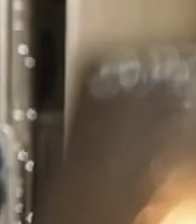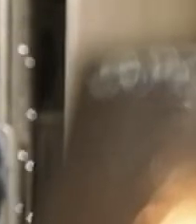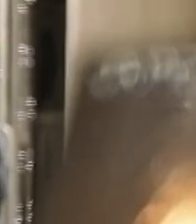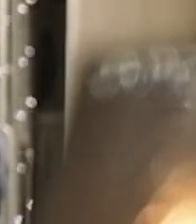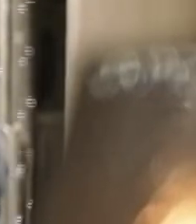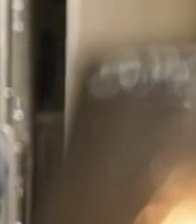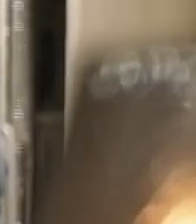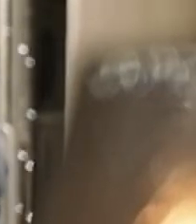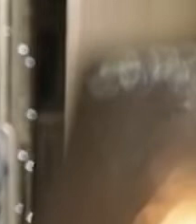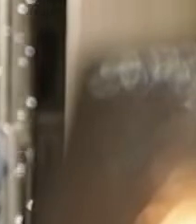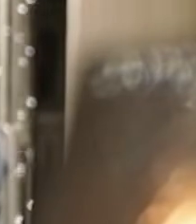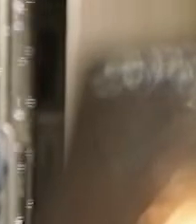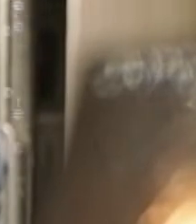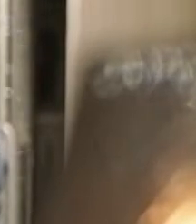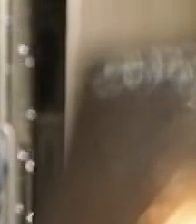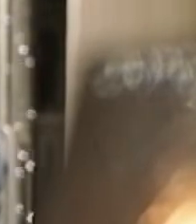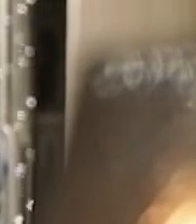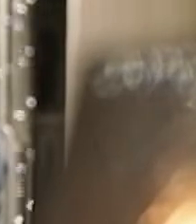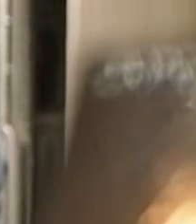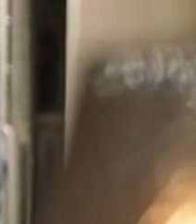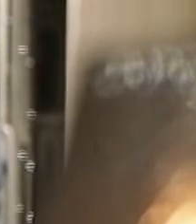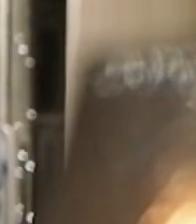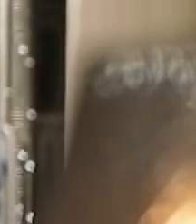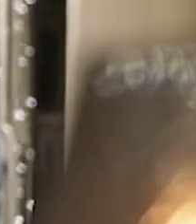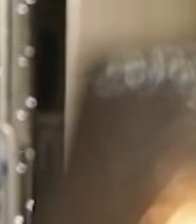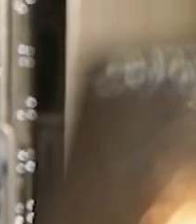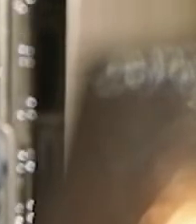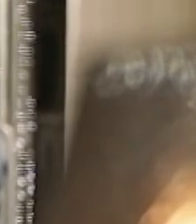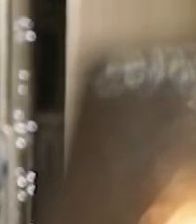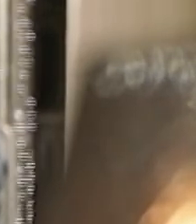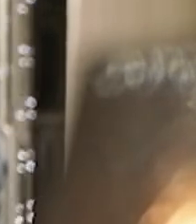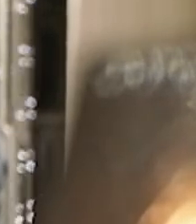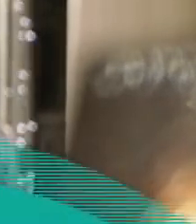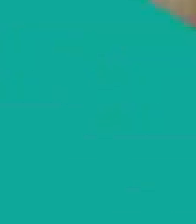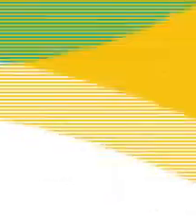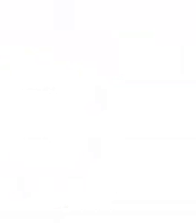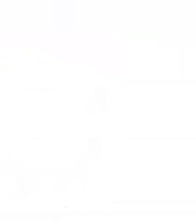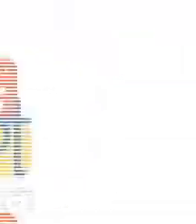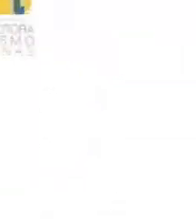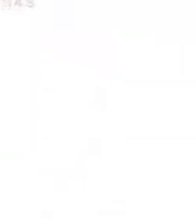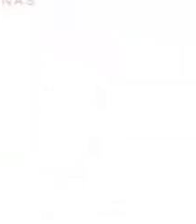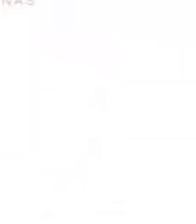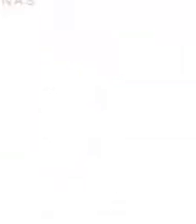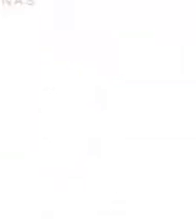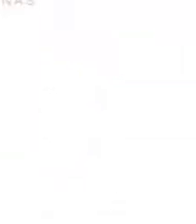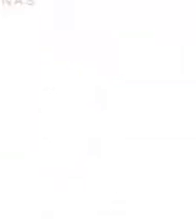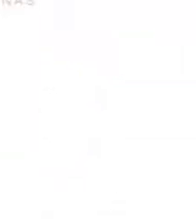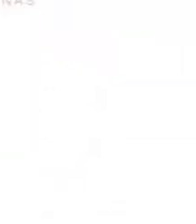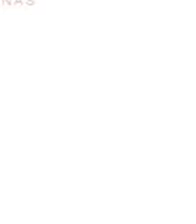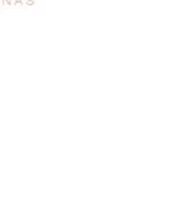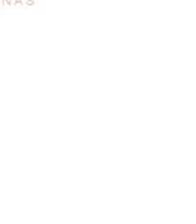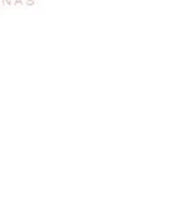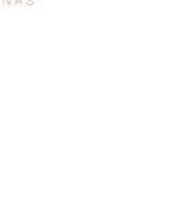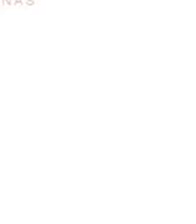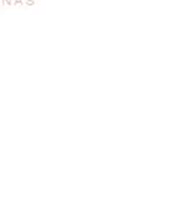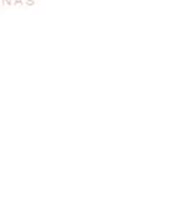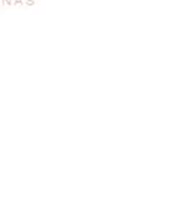y se olvida como hace 40 años, porque en ti, Punta Arenas, todo es una